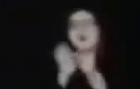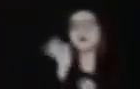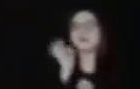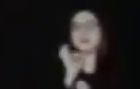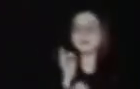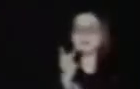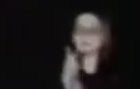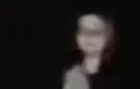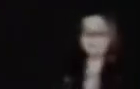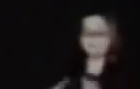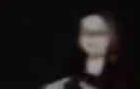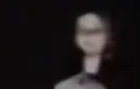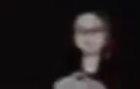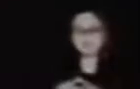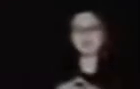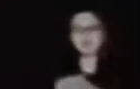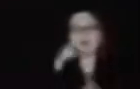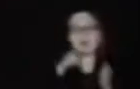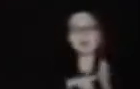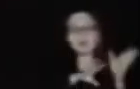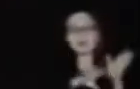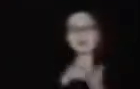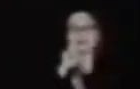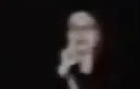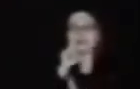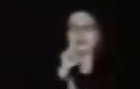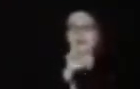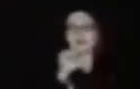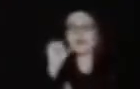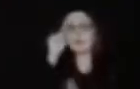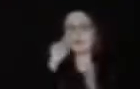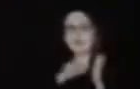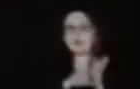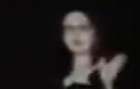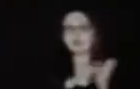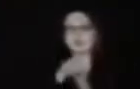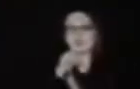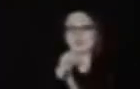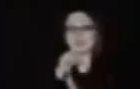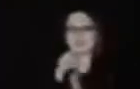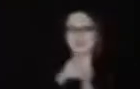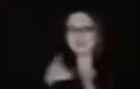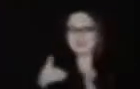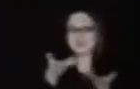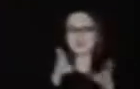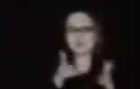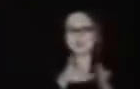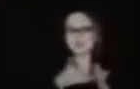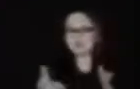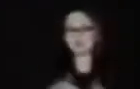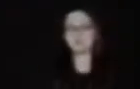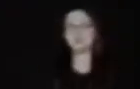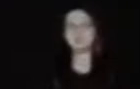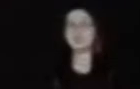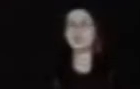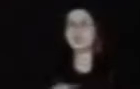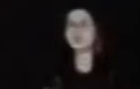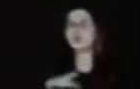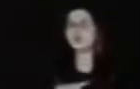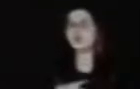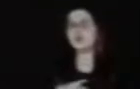compartido, que va de los años 30 a los 70 del siglo pasado, los